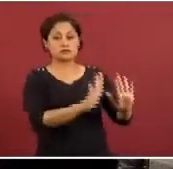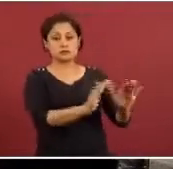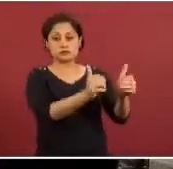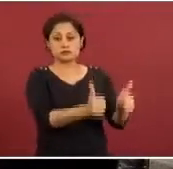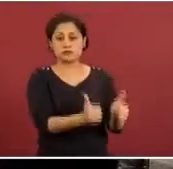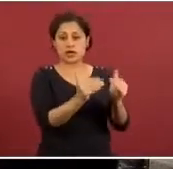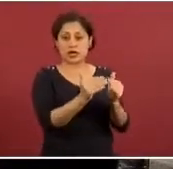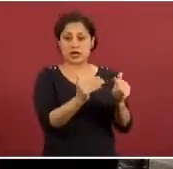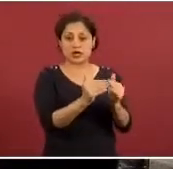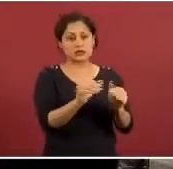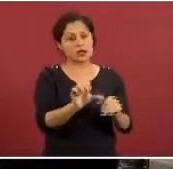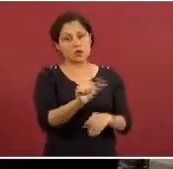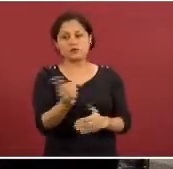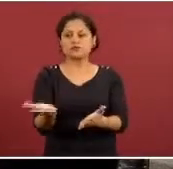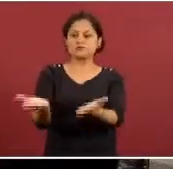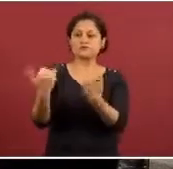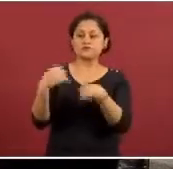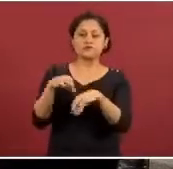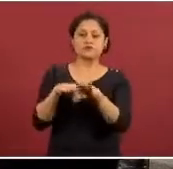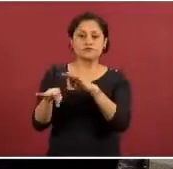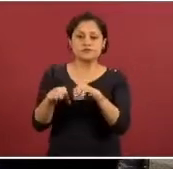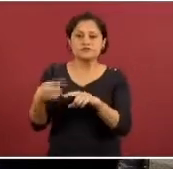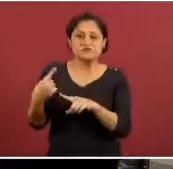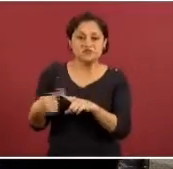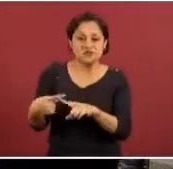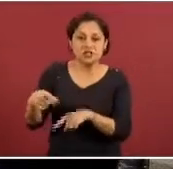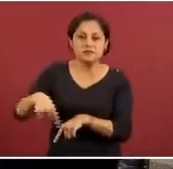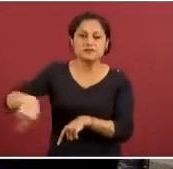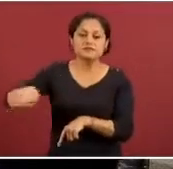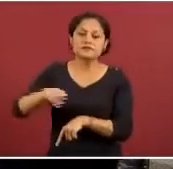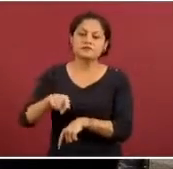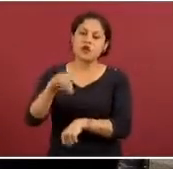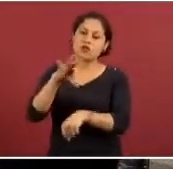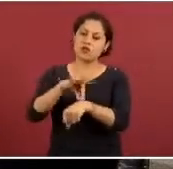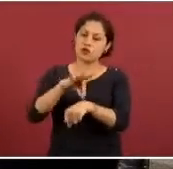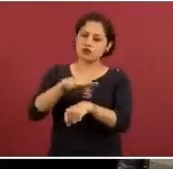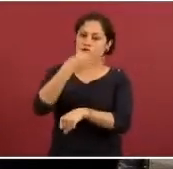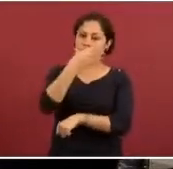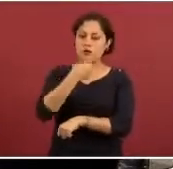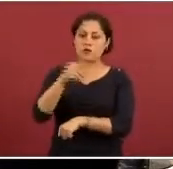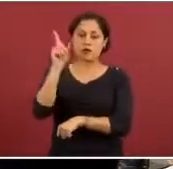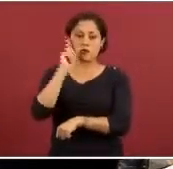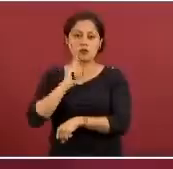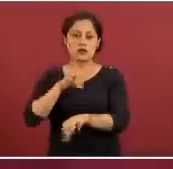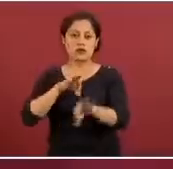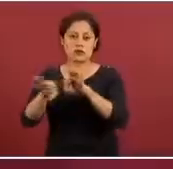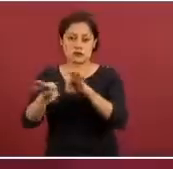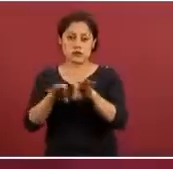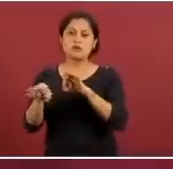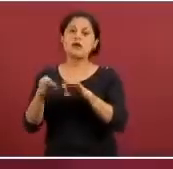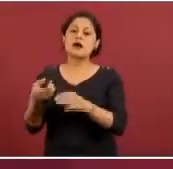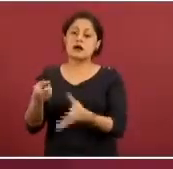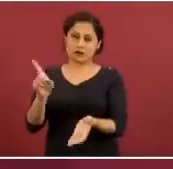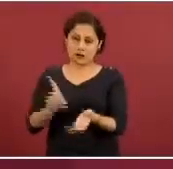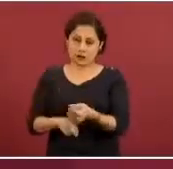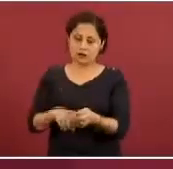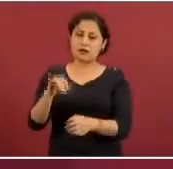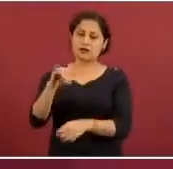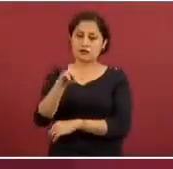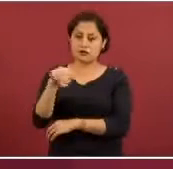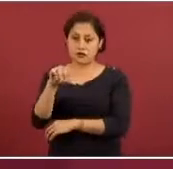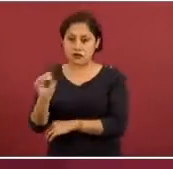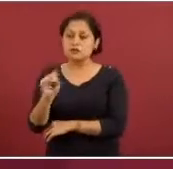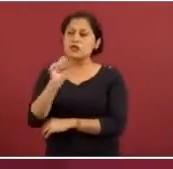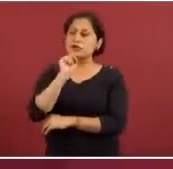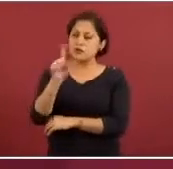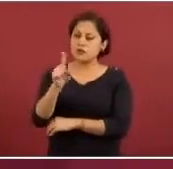los hombres y mujeres trabajadores de la salud, de todas las instituciones de salud del país y también de los servicios privados.